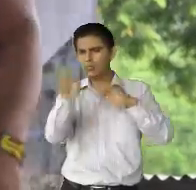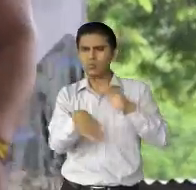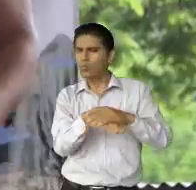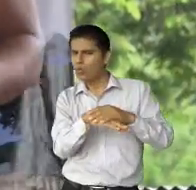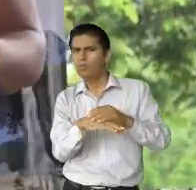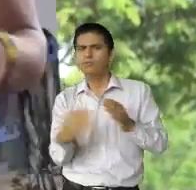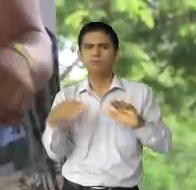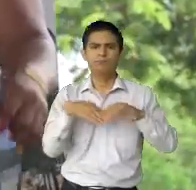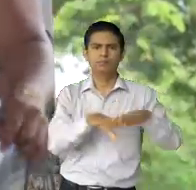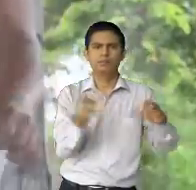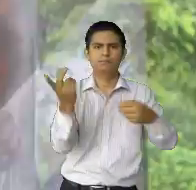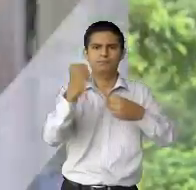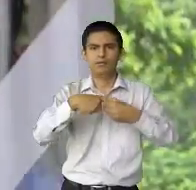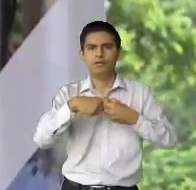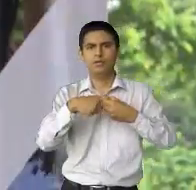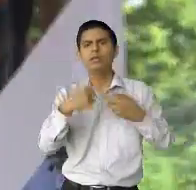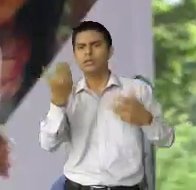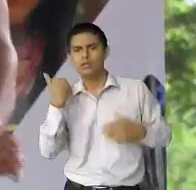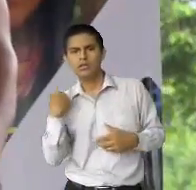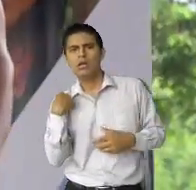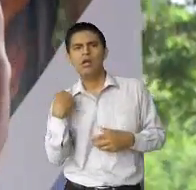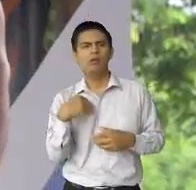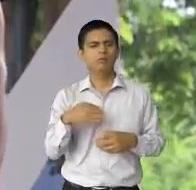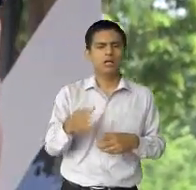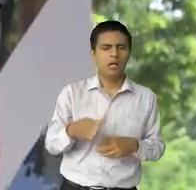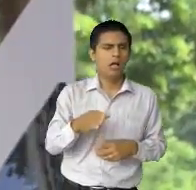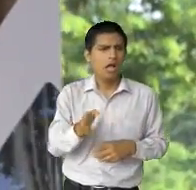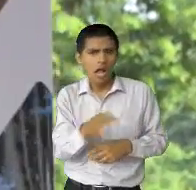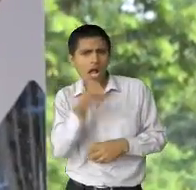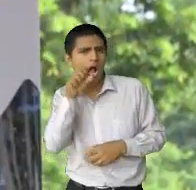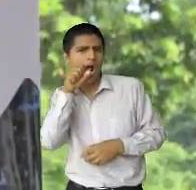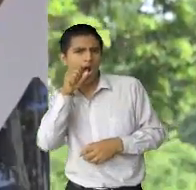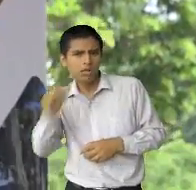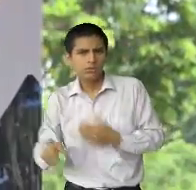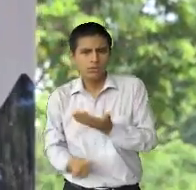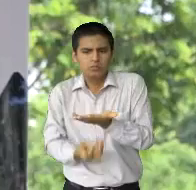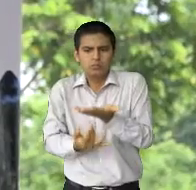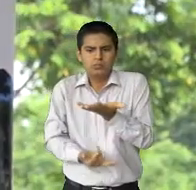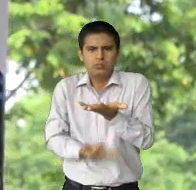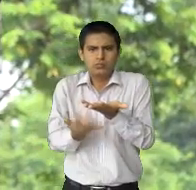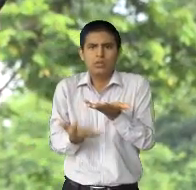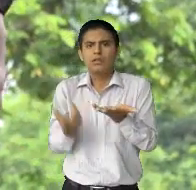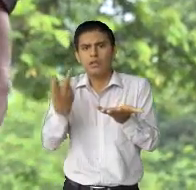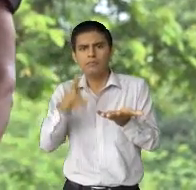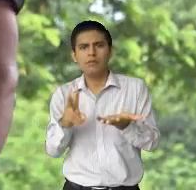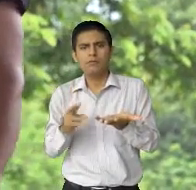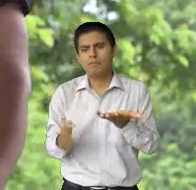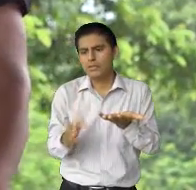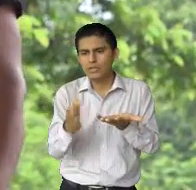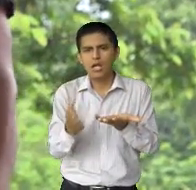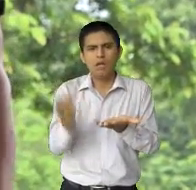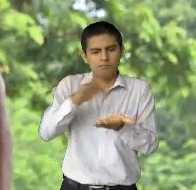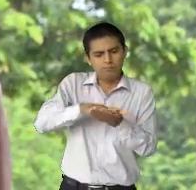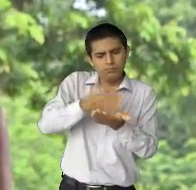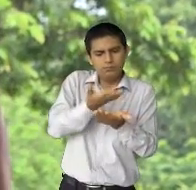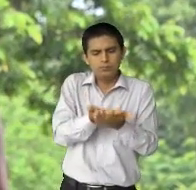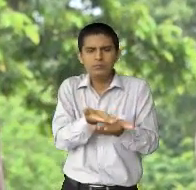participemos en este momento. Tenemos carne ahumado, pescado ahumado y también